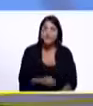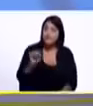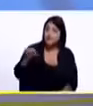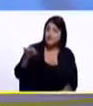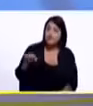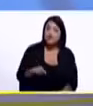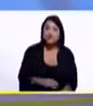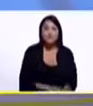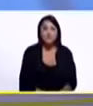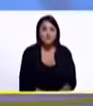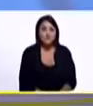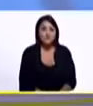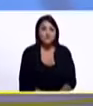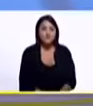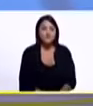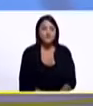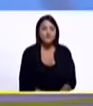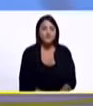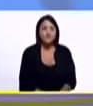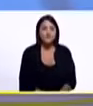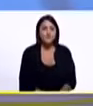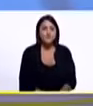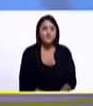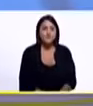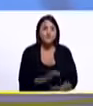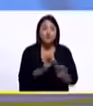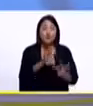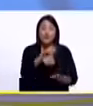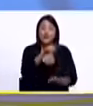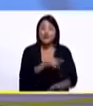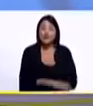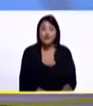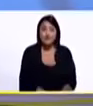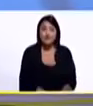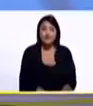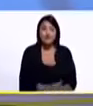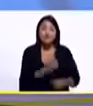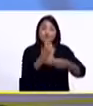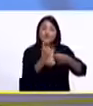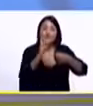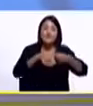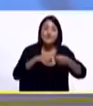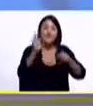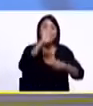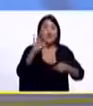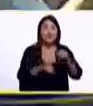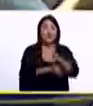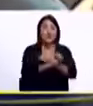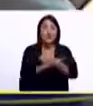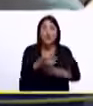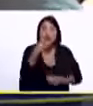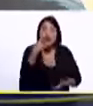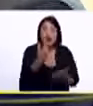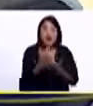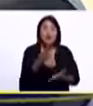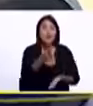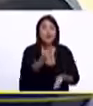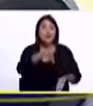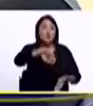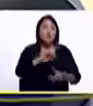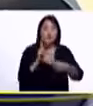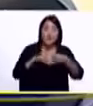Miembro de la Federación de Fútbol. Da suerte porque ingresó a la Federación de Fútbol y mira, vamos para el